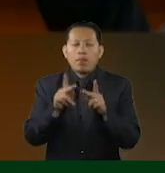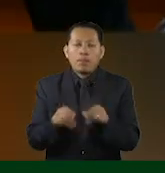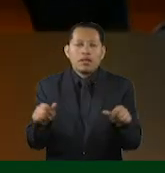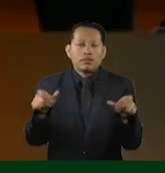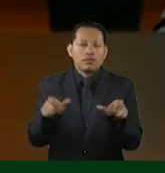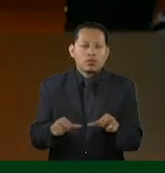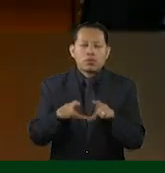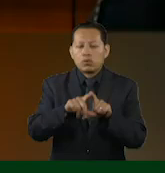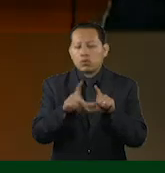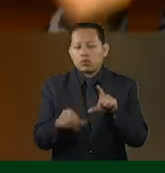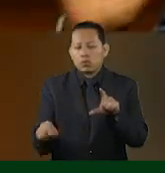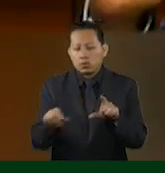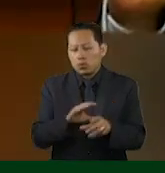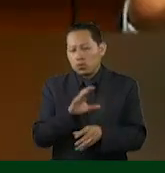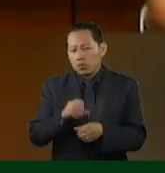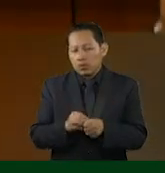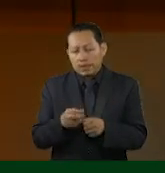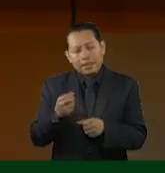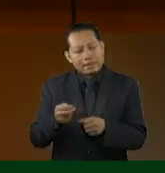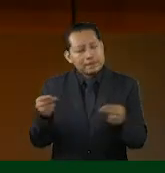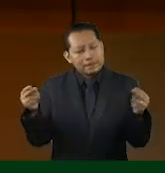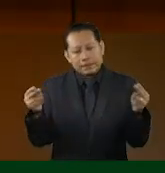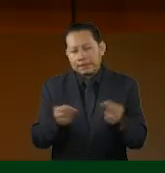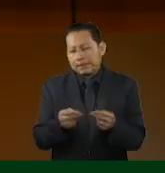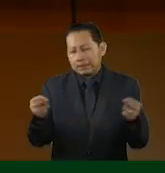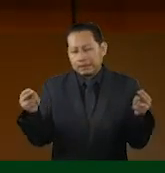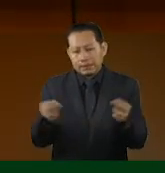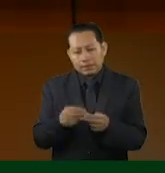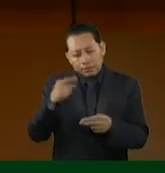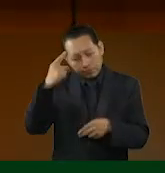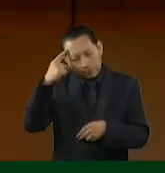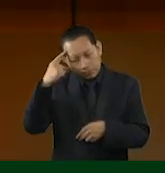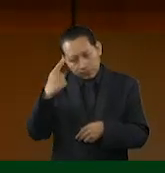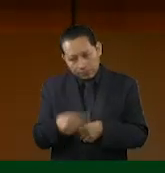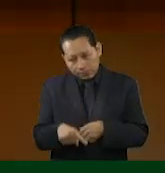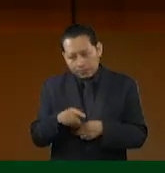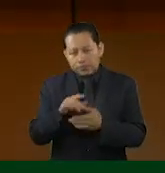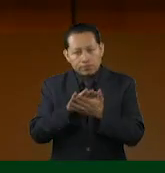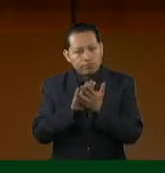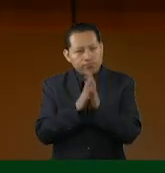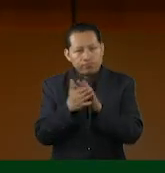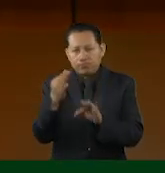todo el territorio es indispensable para consolidar la transformación.